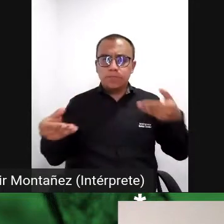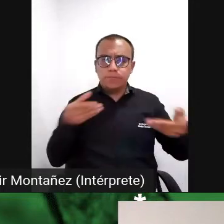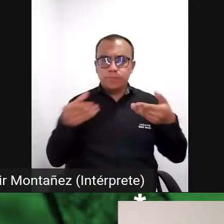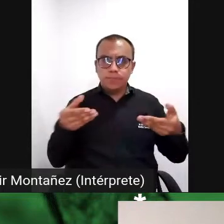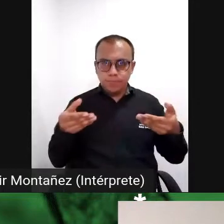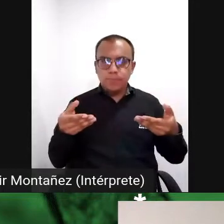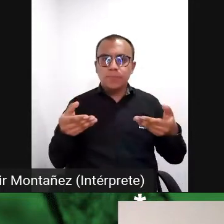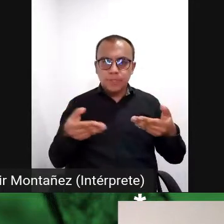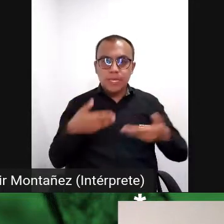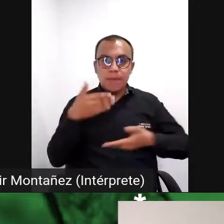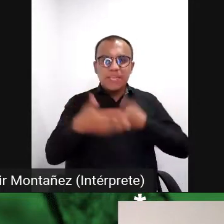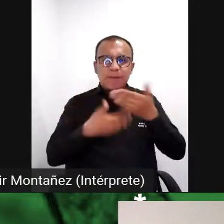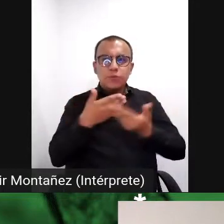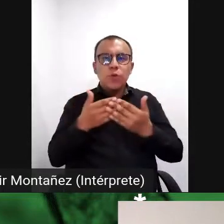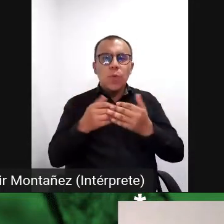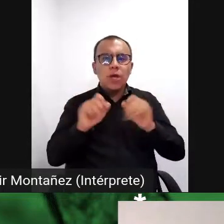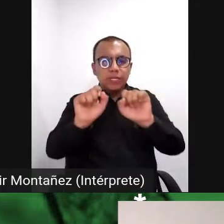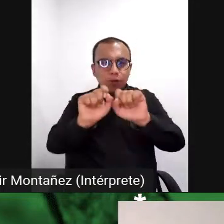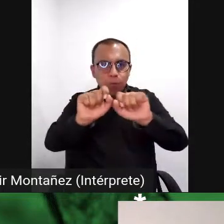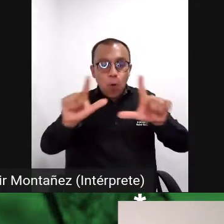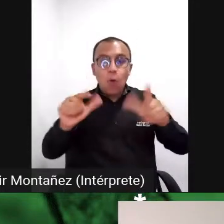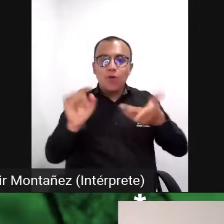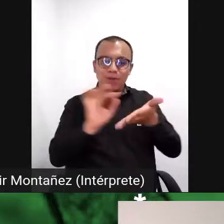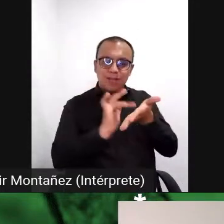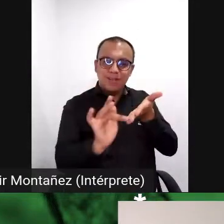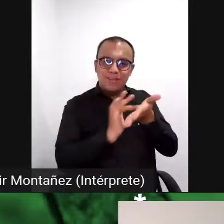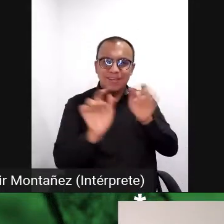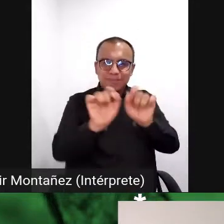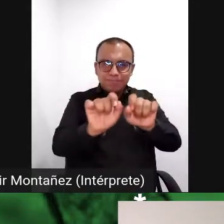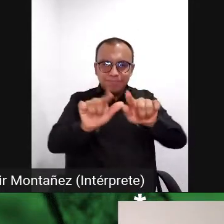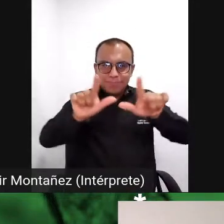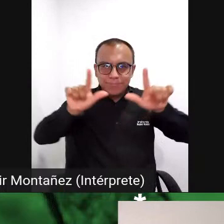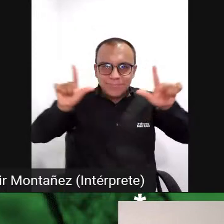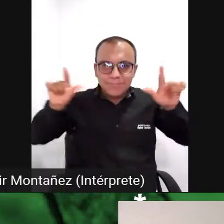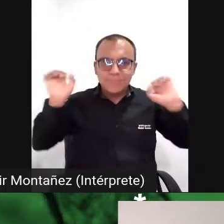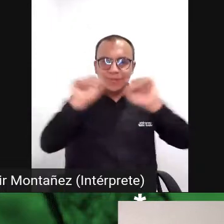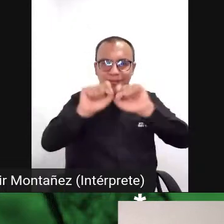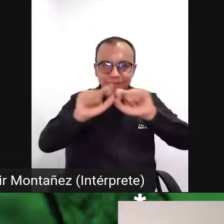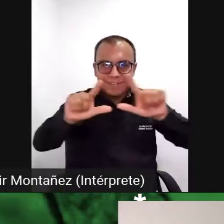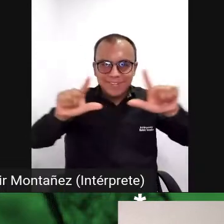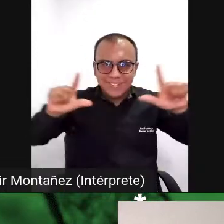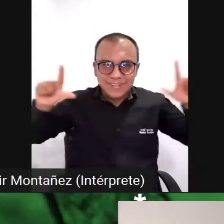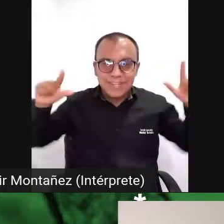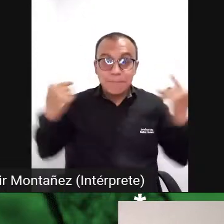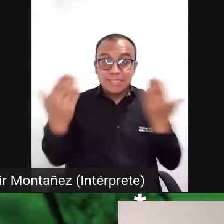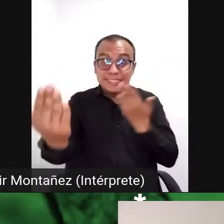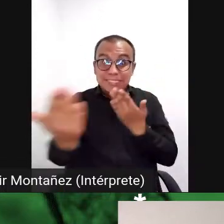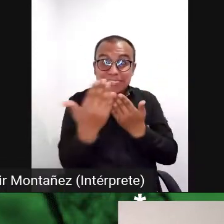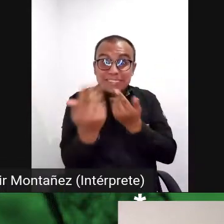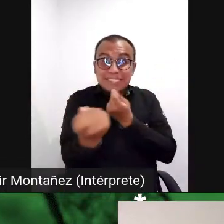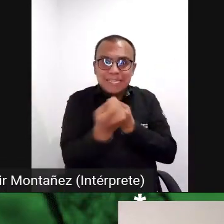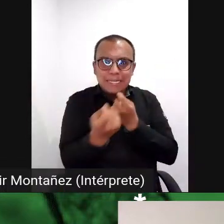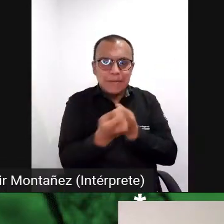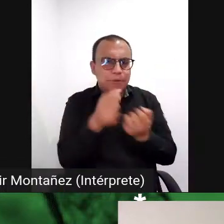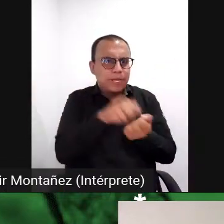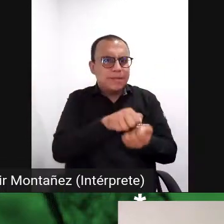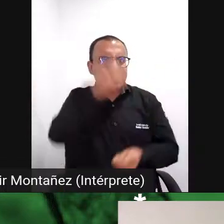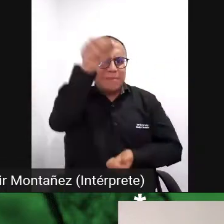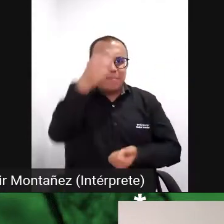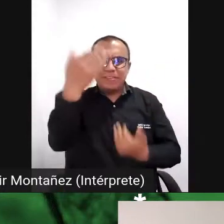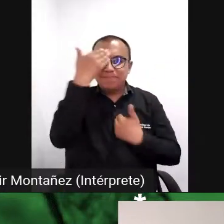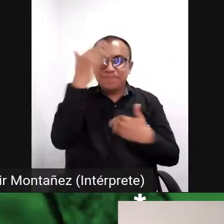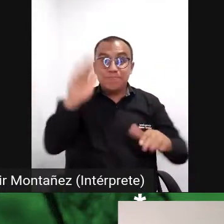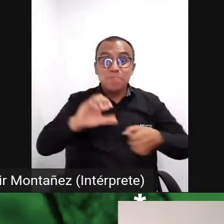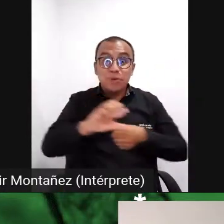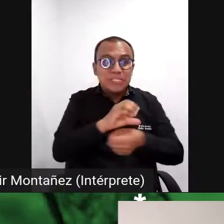sobre la ciudad. Primero arrancamos viendo lo más uh-huh, grande, que okay. Es la zona, que además eso es muy interesante en los mapas porque la gente no tiene la idea de lo grande que es la